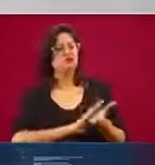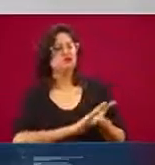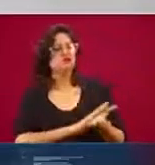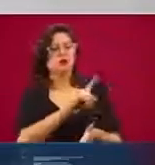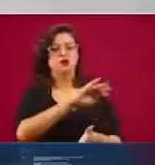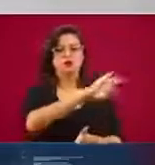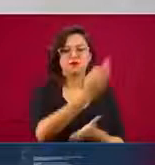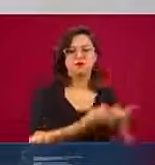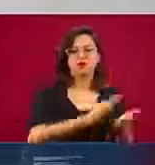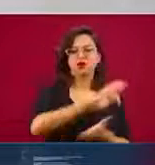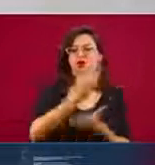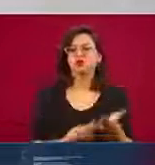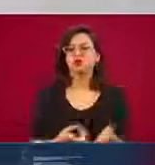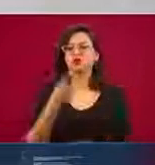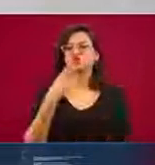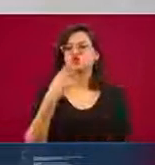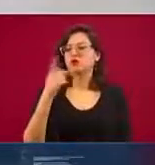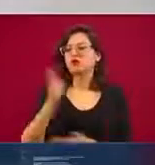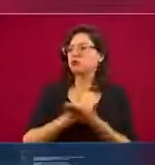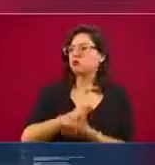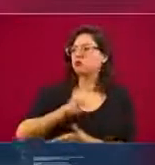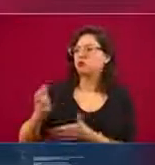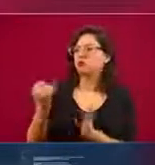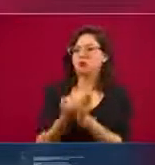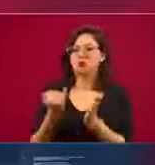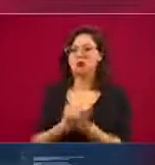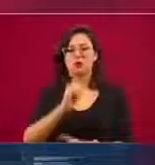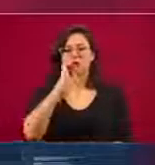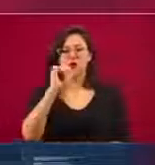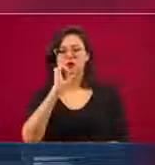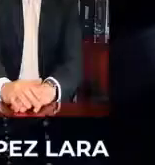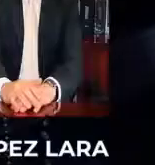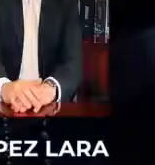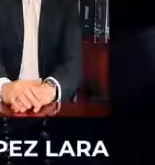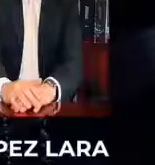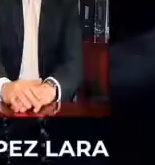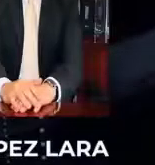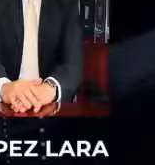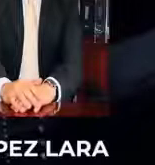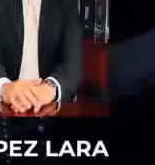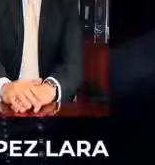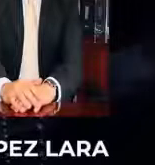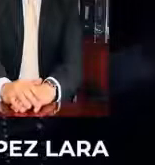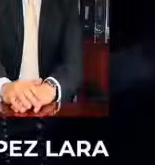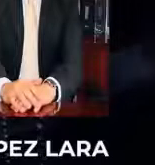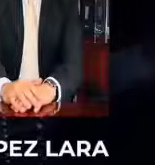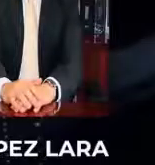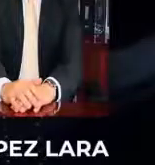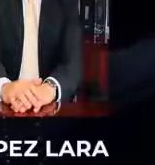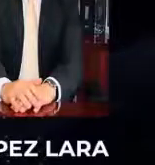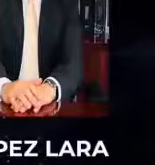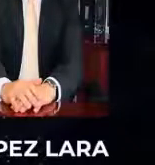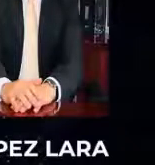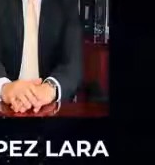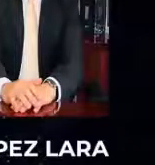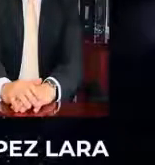explicó en la mañana. Uh-huh. A ver, lo que se dijo hoy en la conferencia mañanera, que ya lo venía adelantando además el presidente